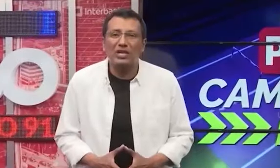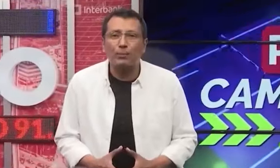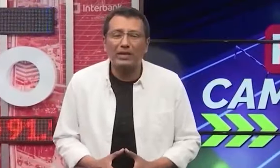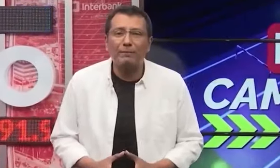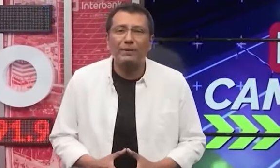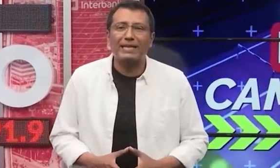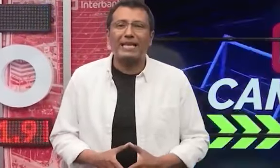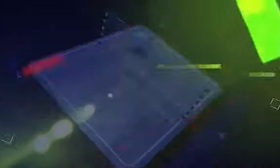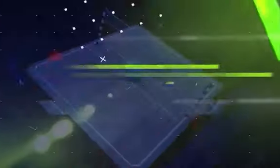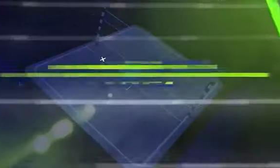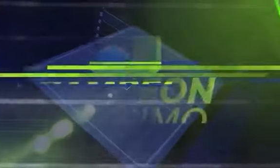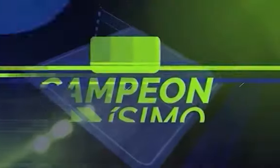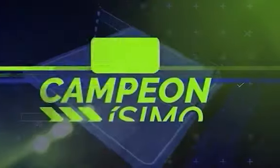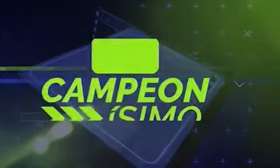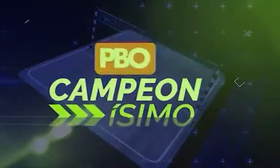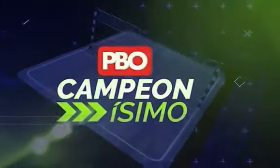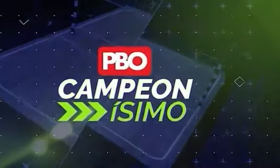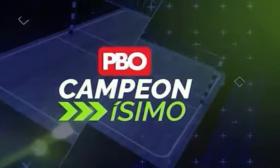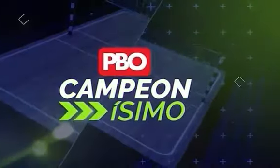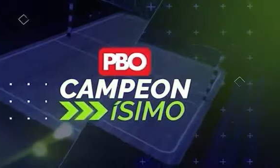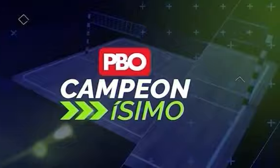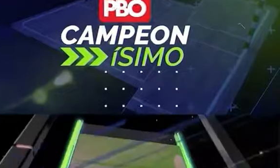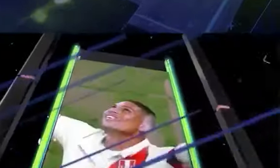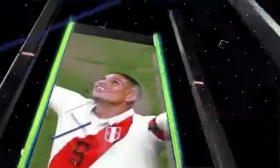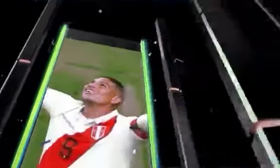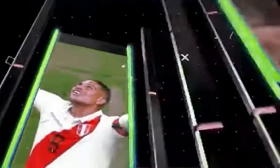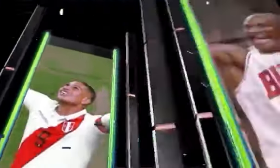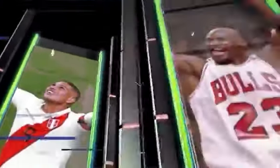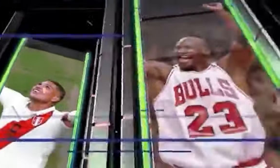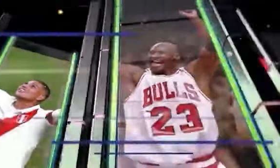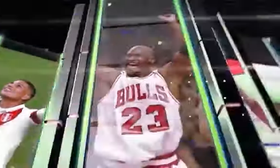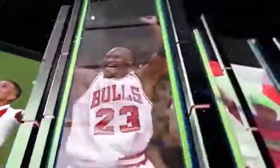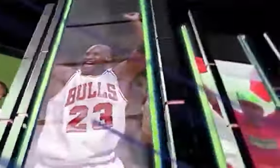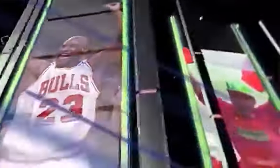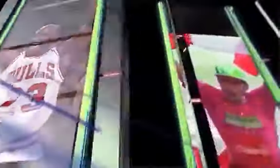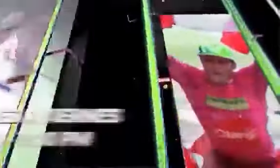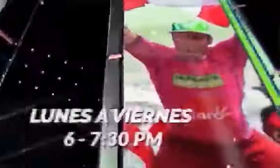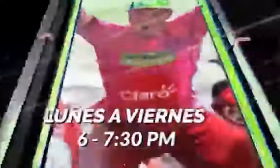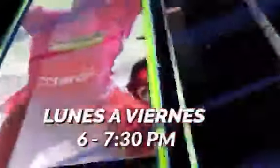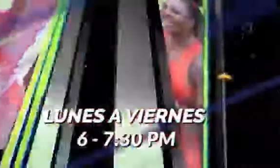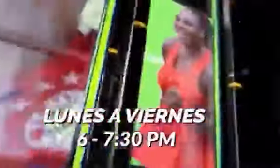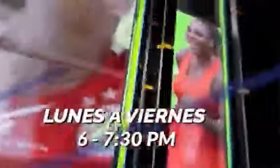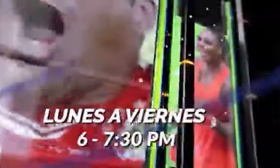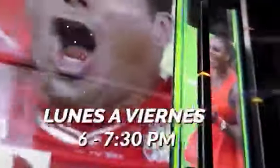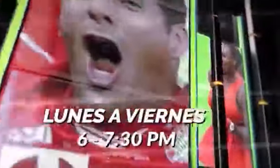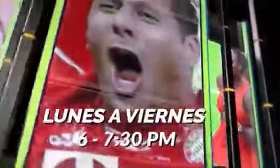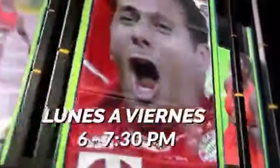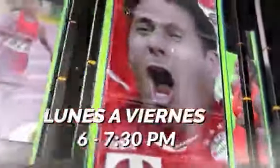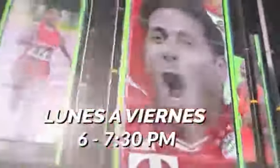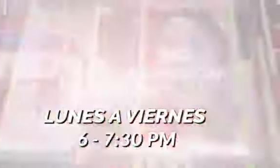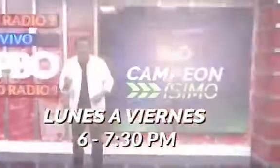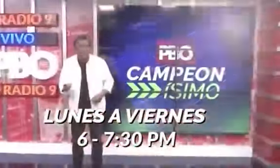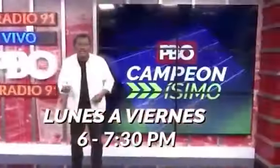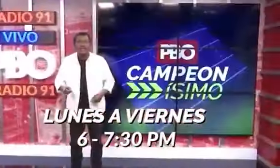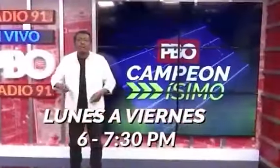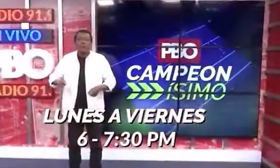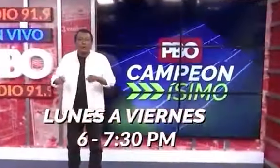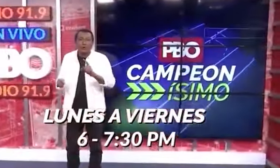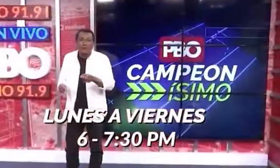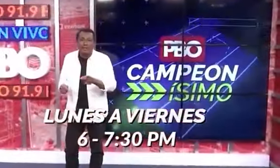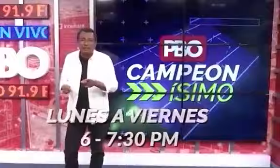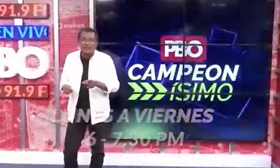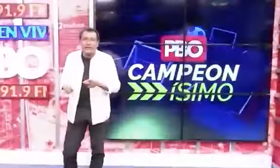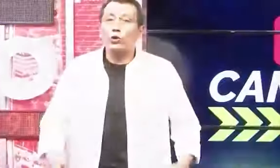Amigos, no se pueden perder BBO Campeonísimo, el show deportivo que verás toditita las tardes de 6 a 7 y